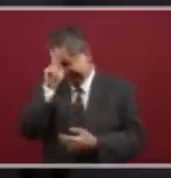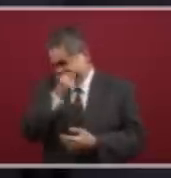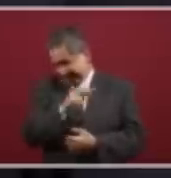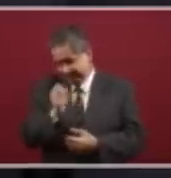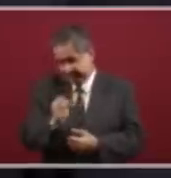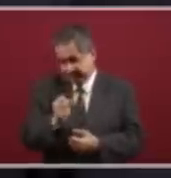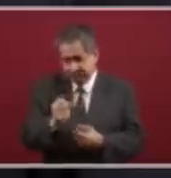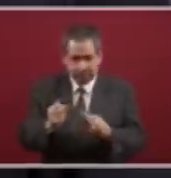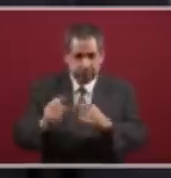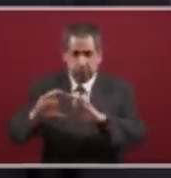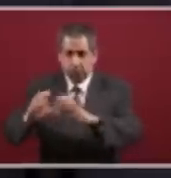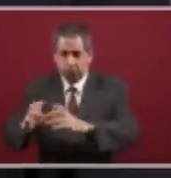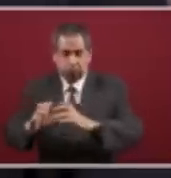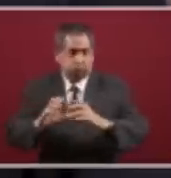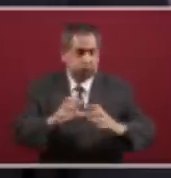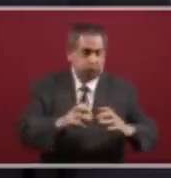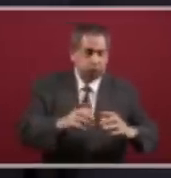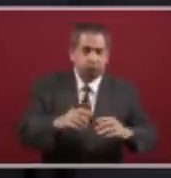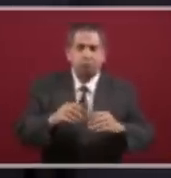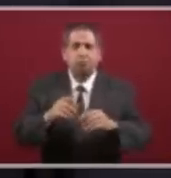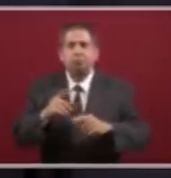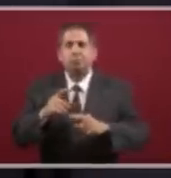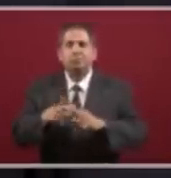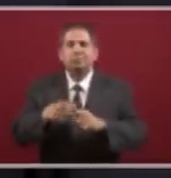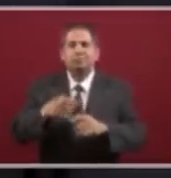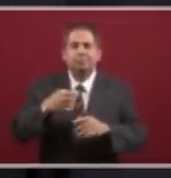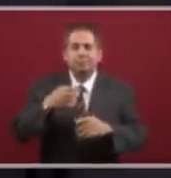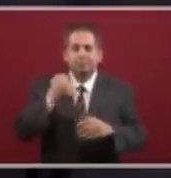entre comunidades por límites